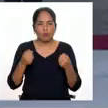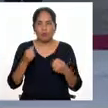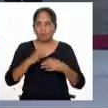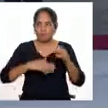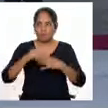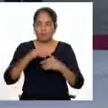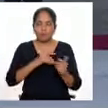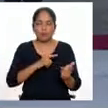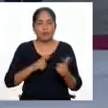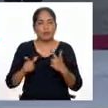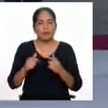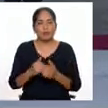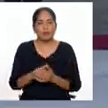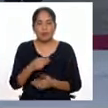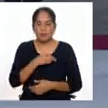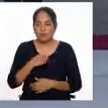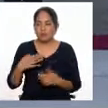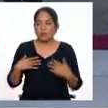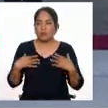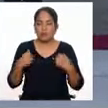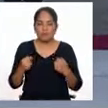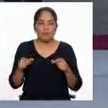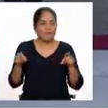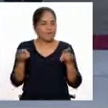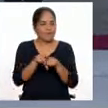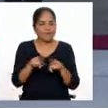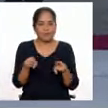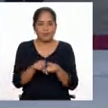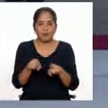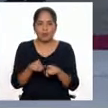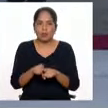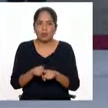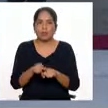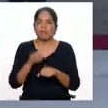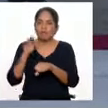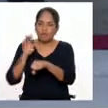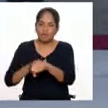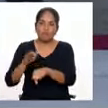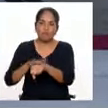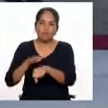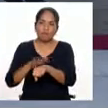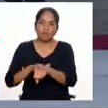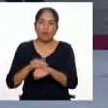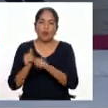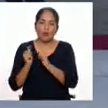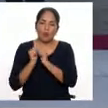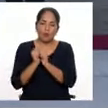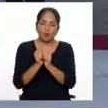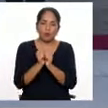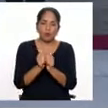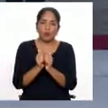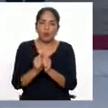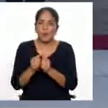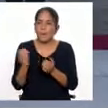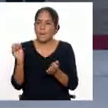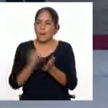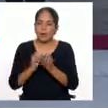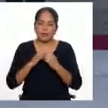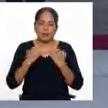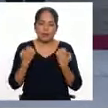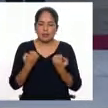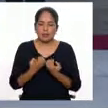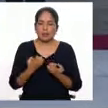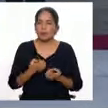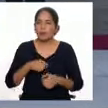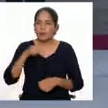construido. Y señor ministro, igual lo vamos a seguir pidiendo para que nos siga dotando de más personal,